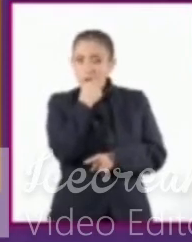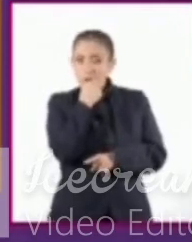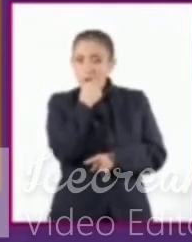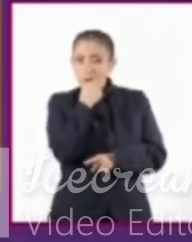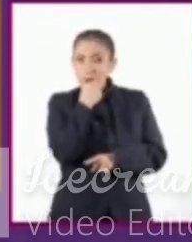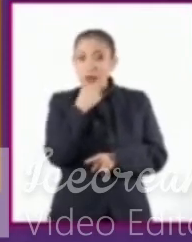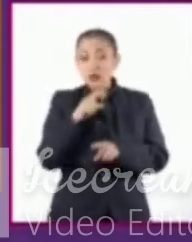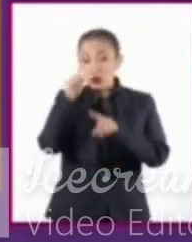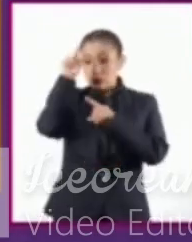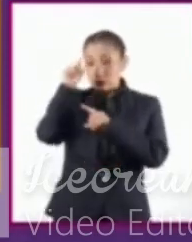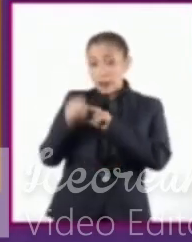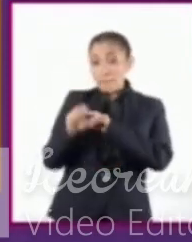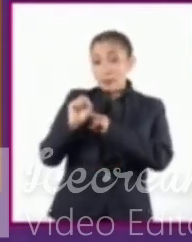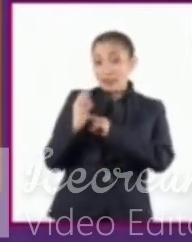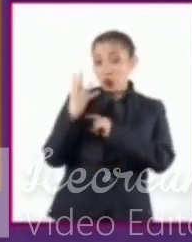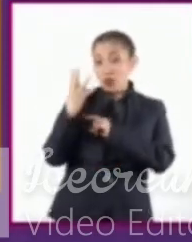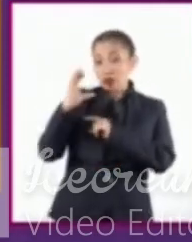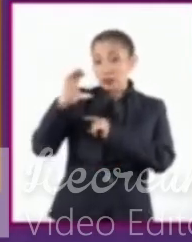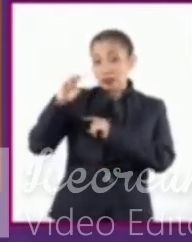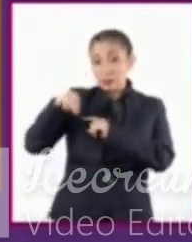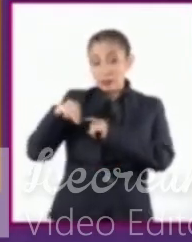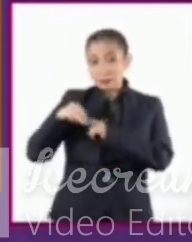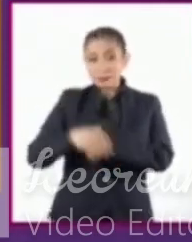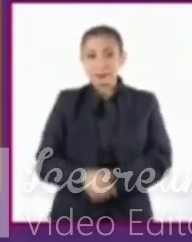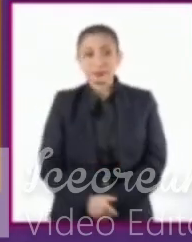tablero mide 24 centímetros.